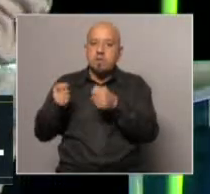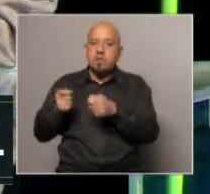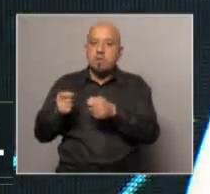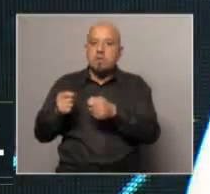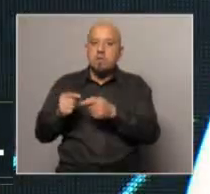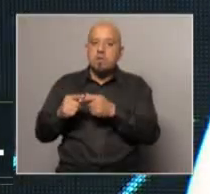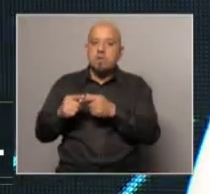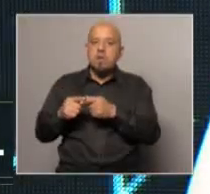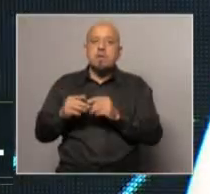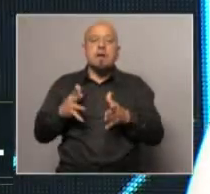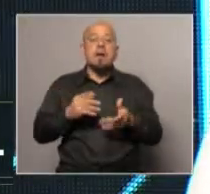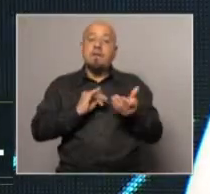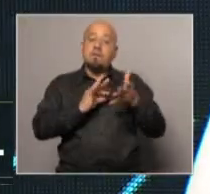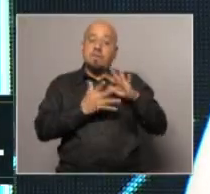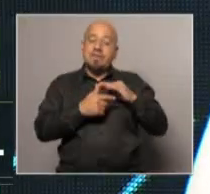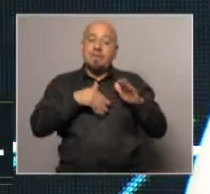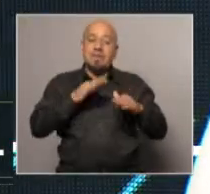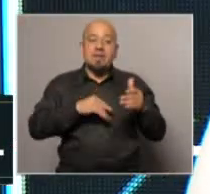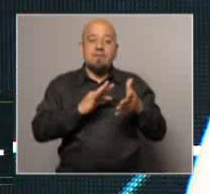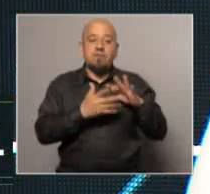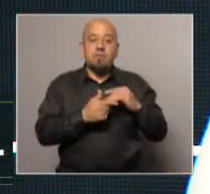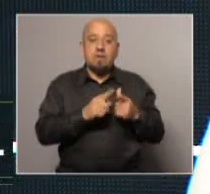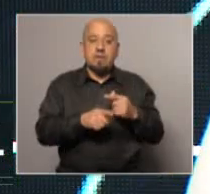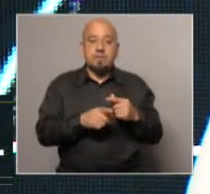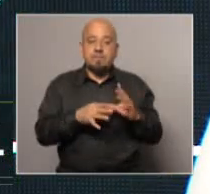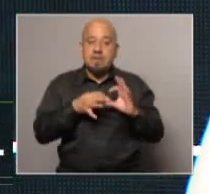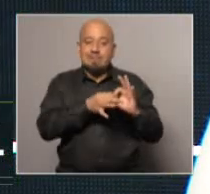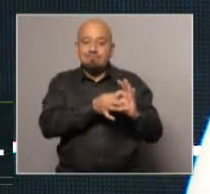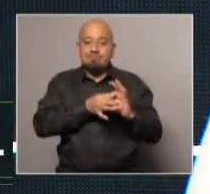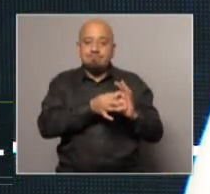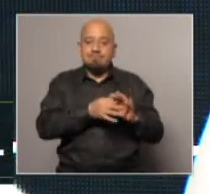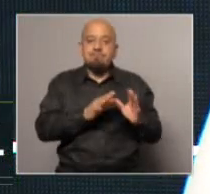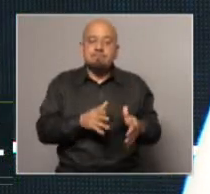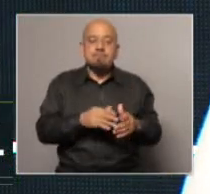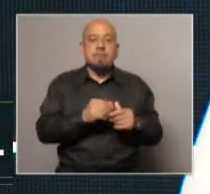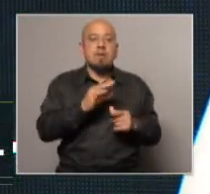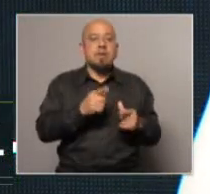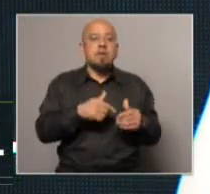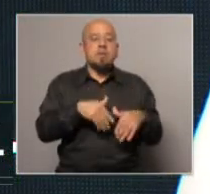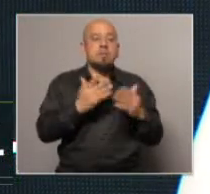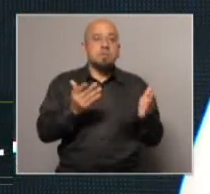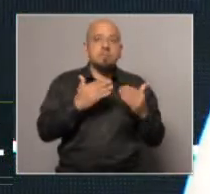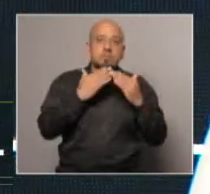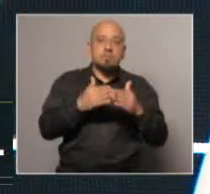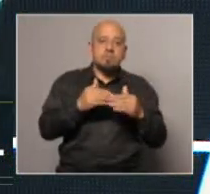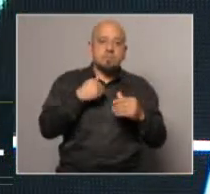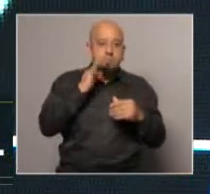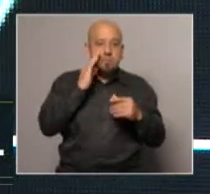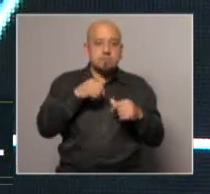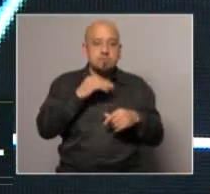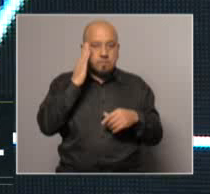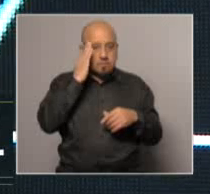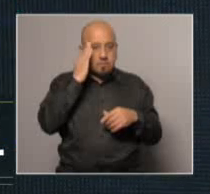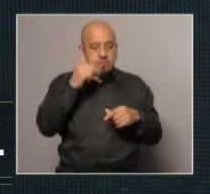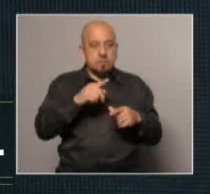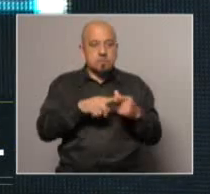que ver el tipo de medicina que se le dan a esos niños y los efectos secundarios que tienen. Le podés preguntar a cualquier madre. Por ejemplo, antes de venir acá también para saber un